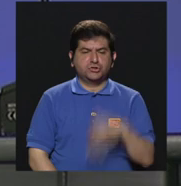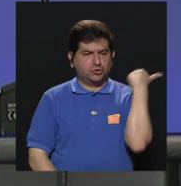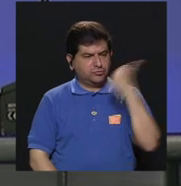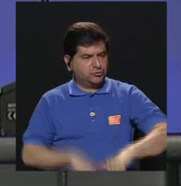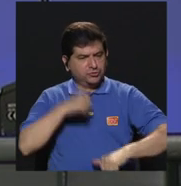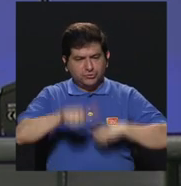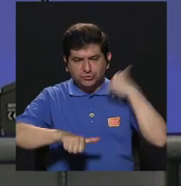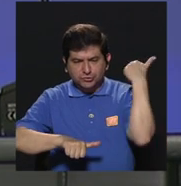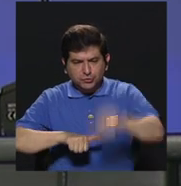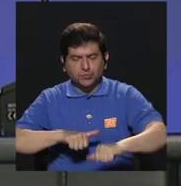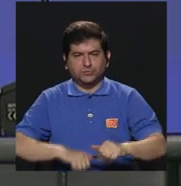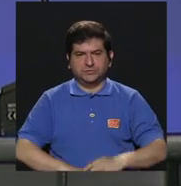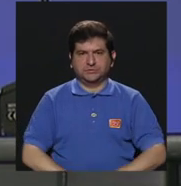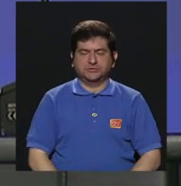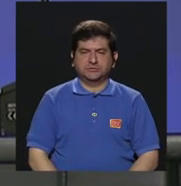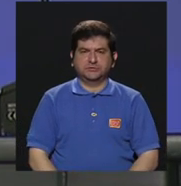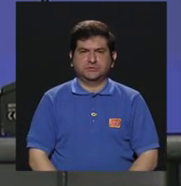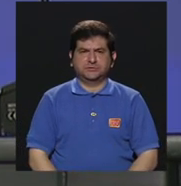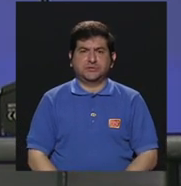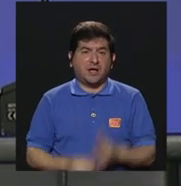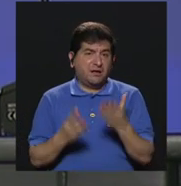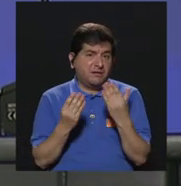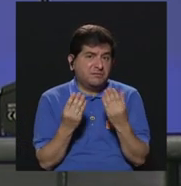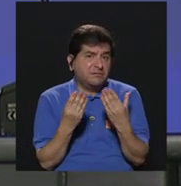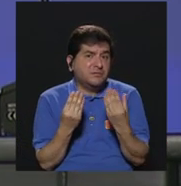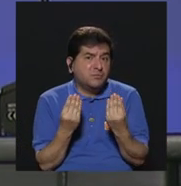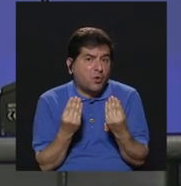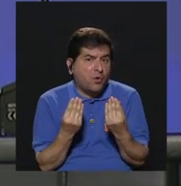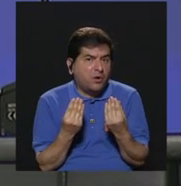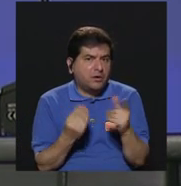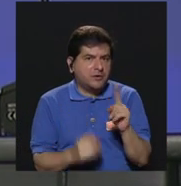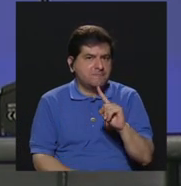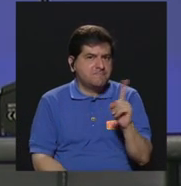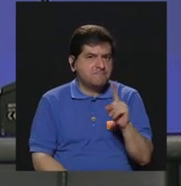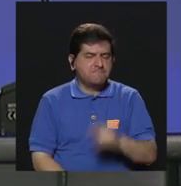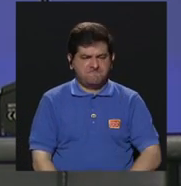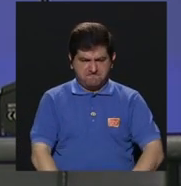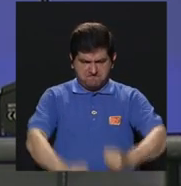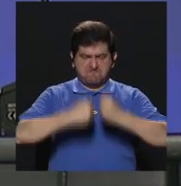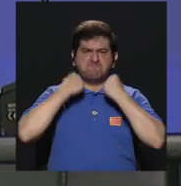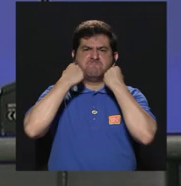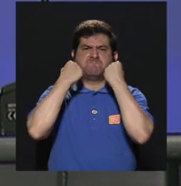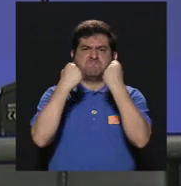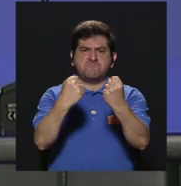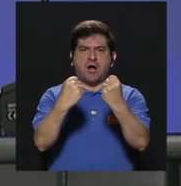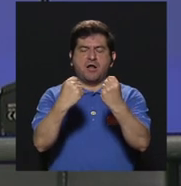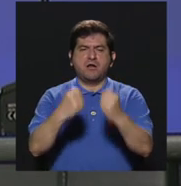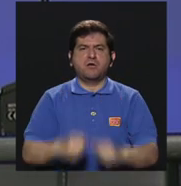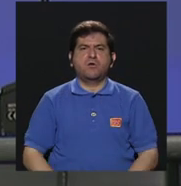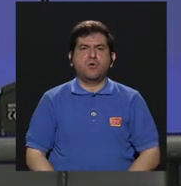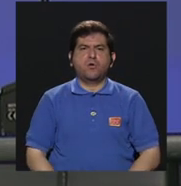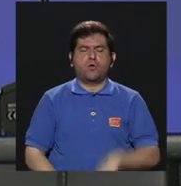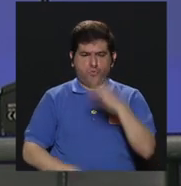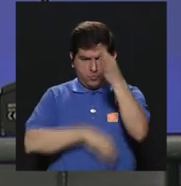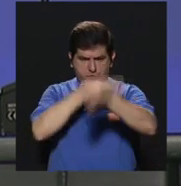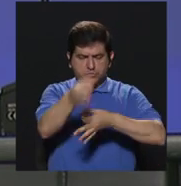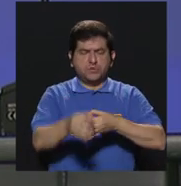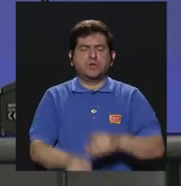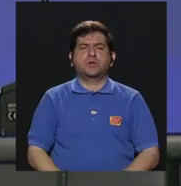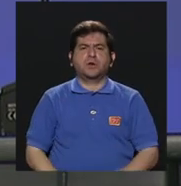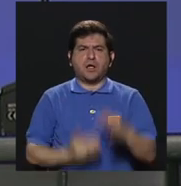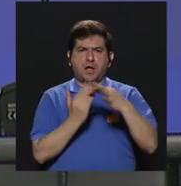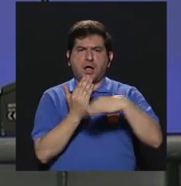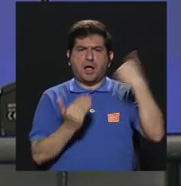lucha, lejos de acobardarse, tomaron valientemente el lugar de sus maridos